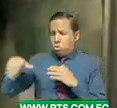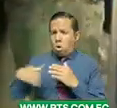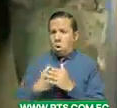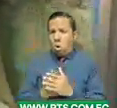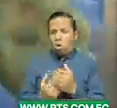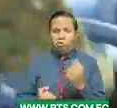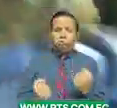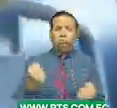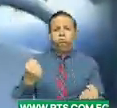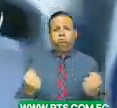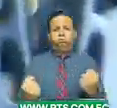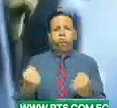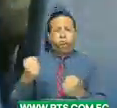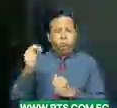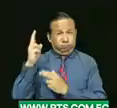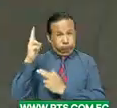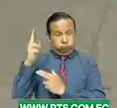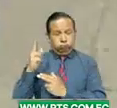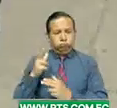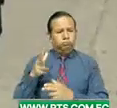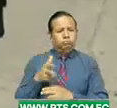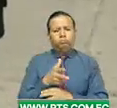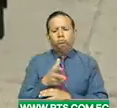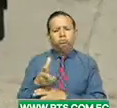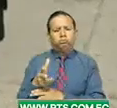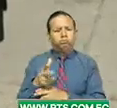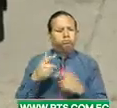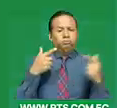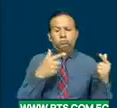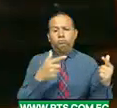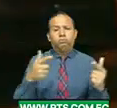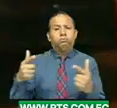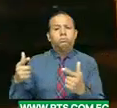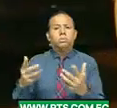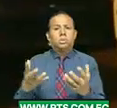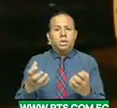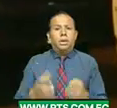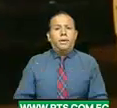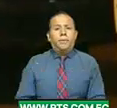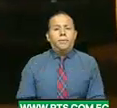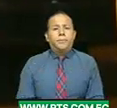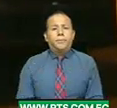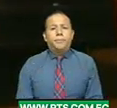calma. Informó Jorge Escobar.